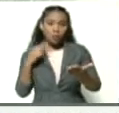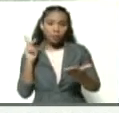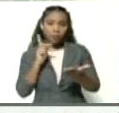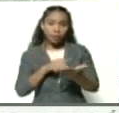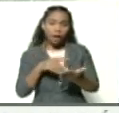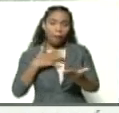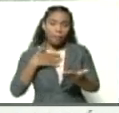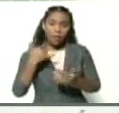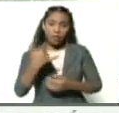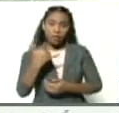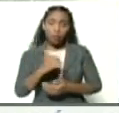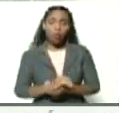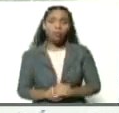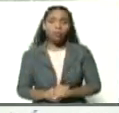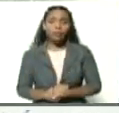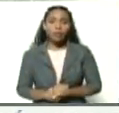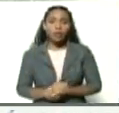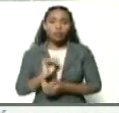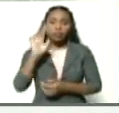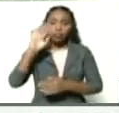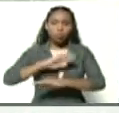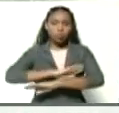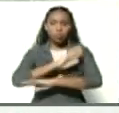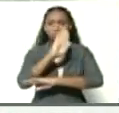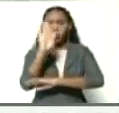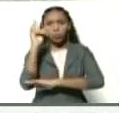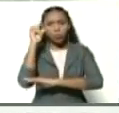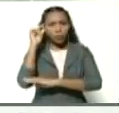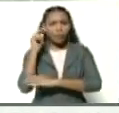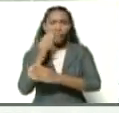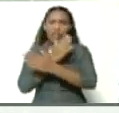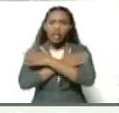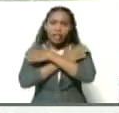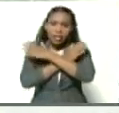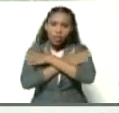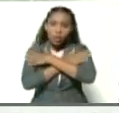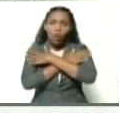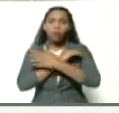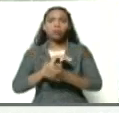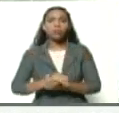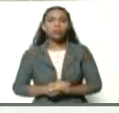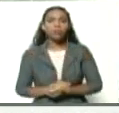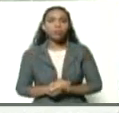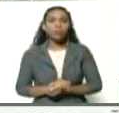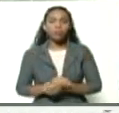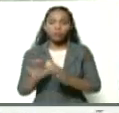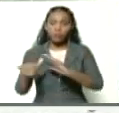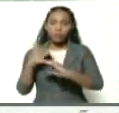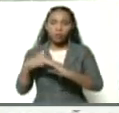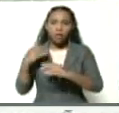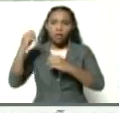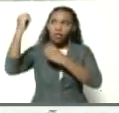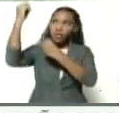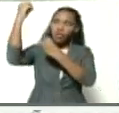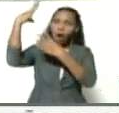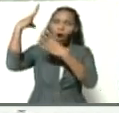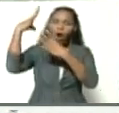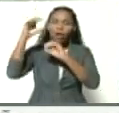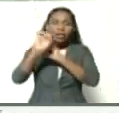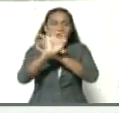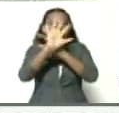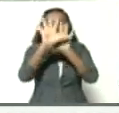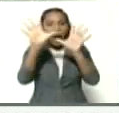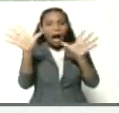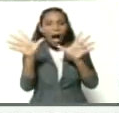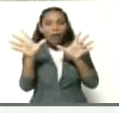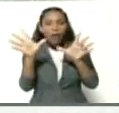a mi teléfono durante el día, la gente felicitando, ¿no? Que el sol de este día despeje cualquier